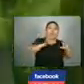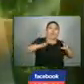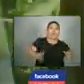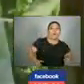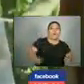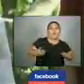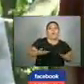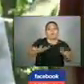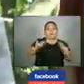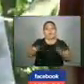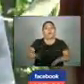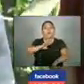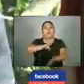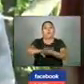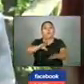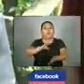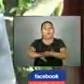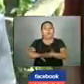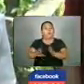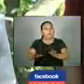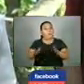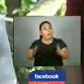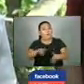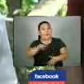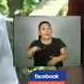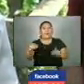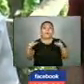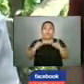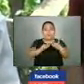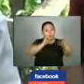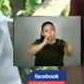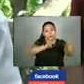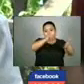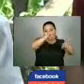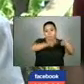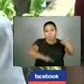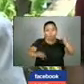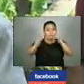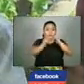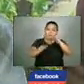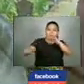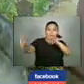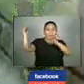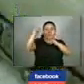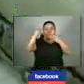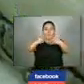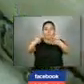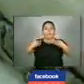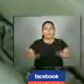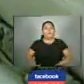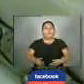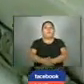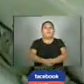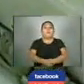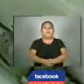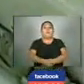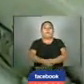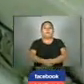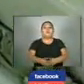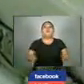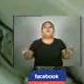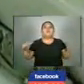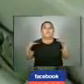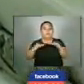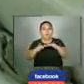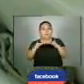estado y que podrán gozar de indemnización, tal como lo manda la resolución de la Corte Interamericana de Derechos Humanos. Además,